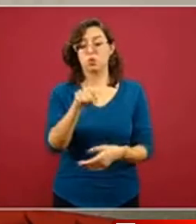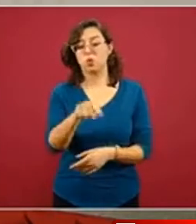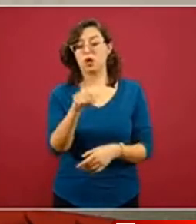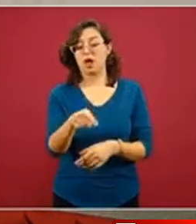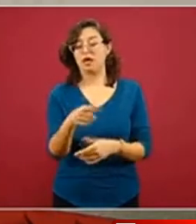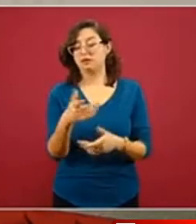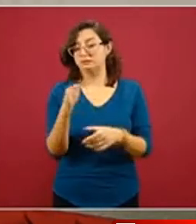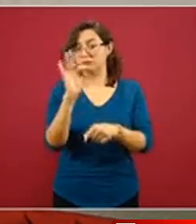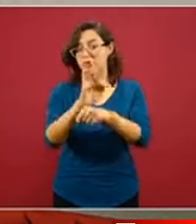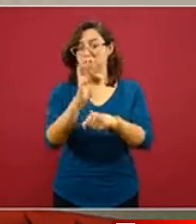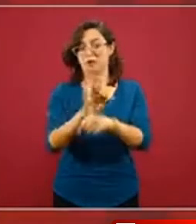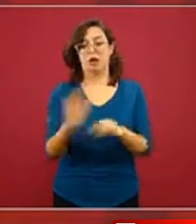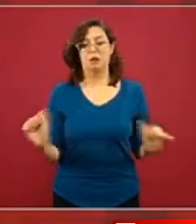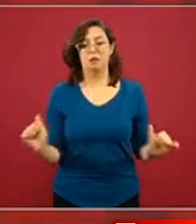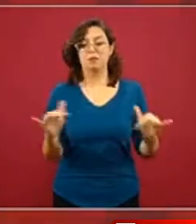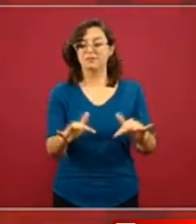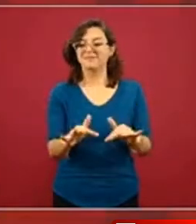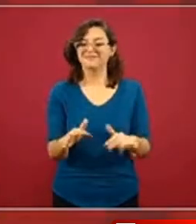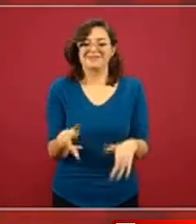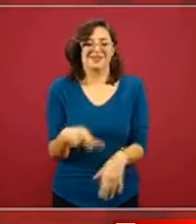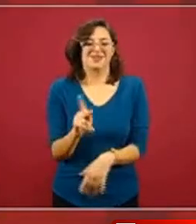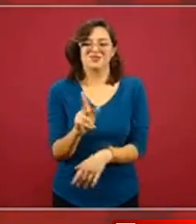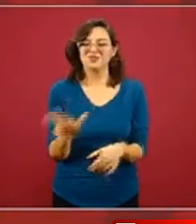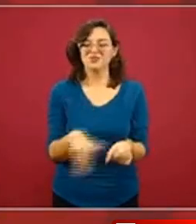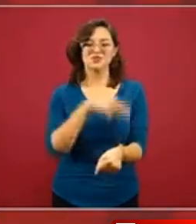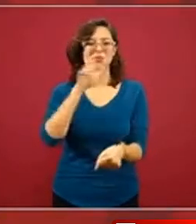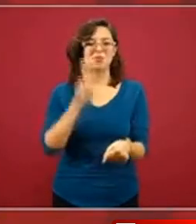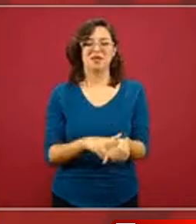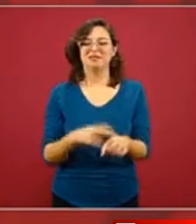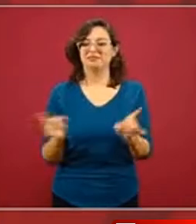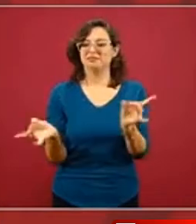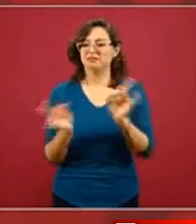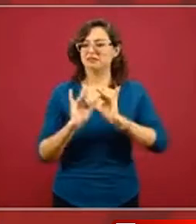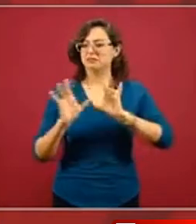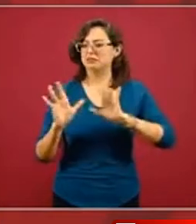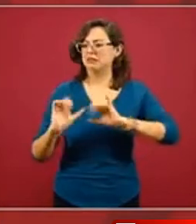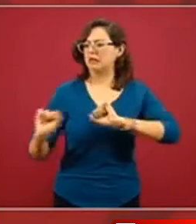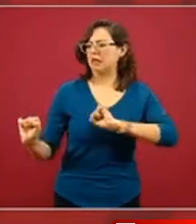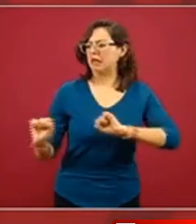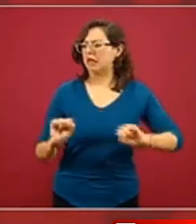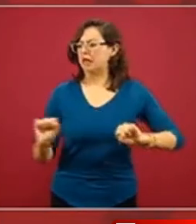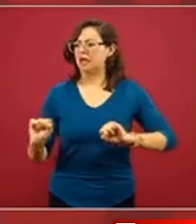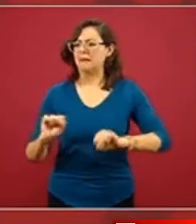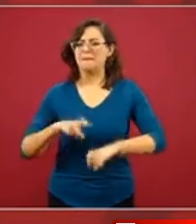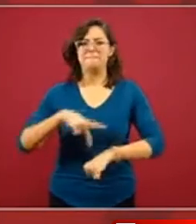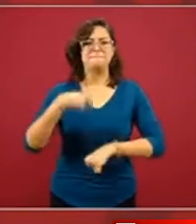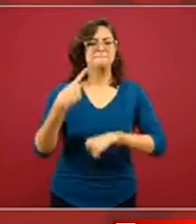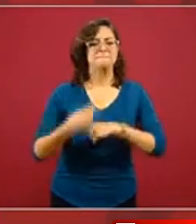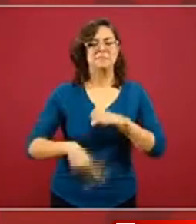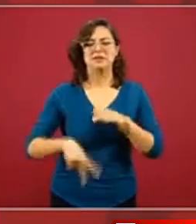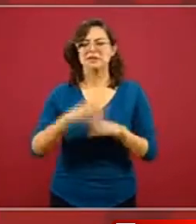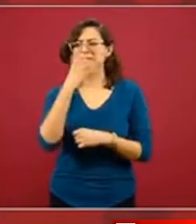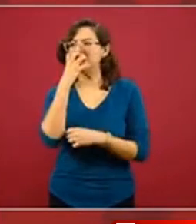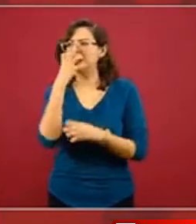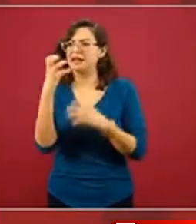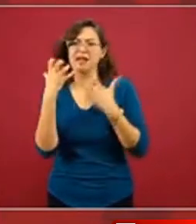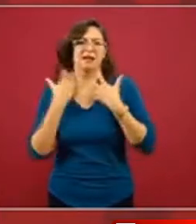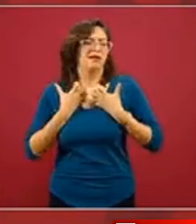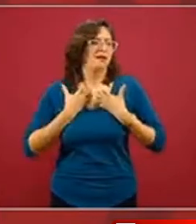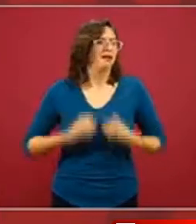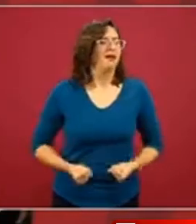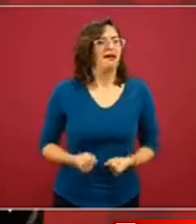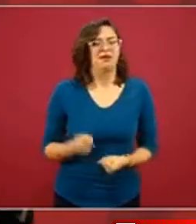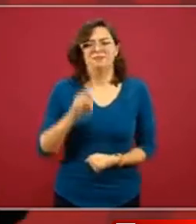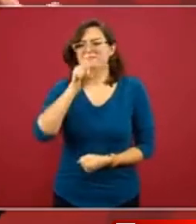es una reacción natural ante una situación que se percibe amenazante y que puede generar pánico,